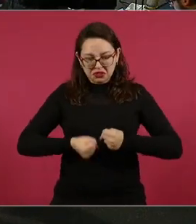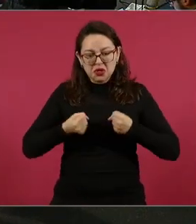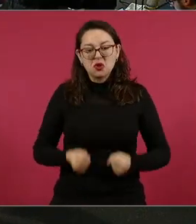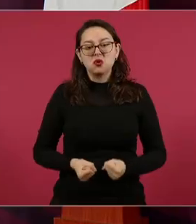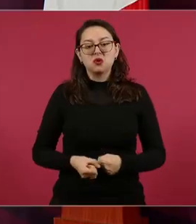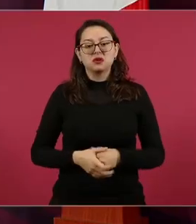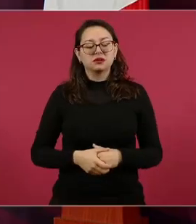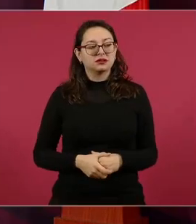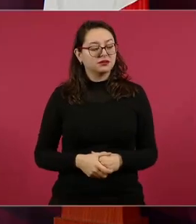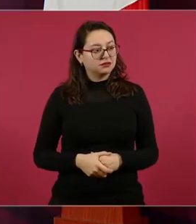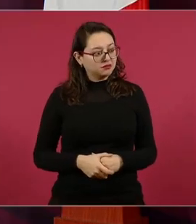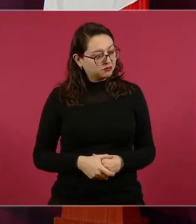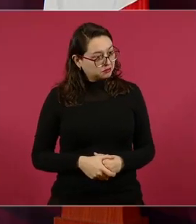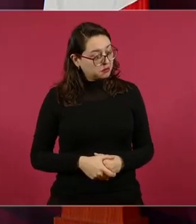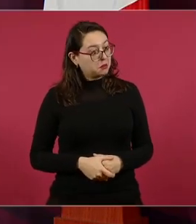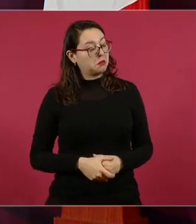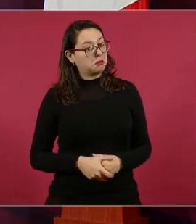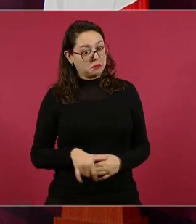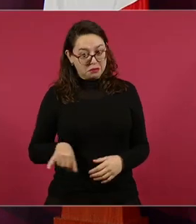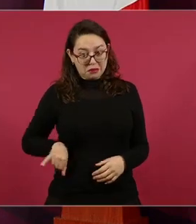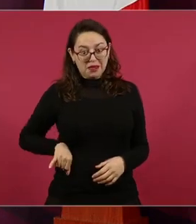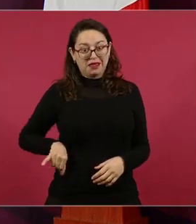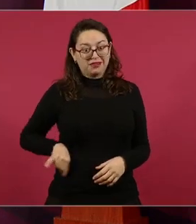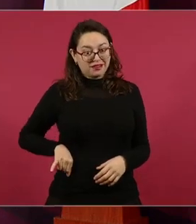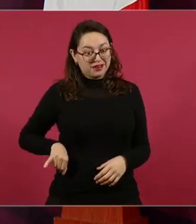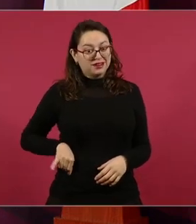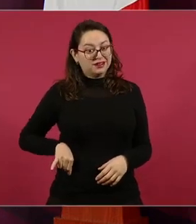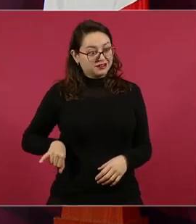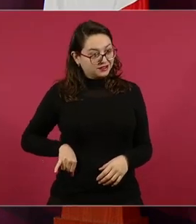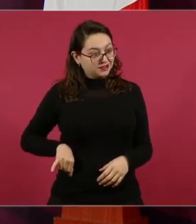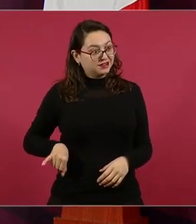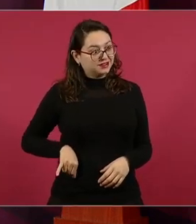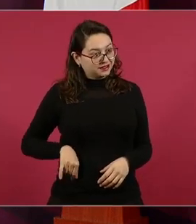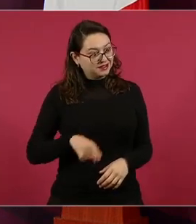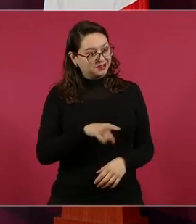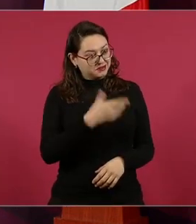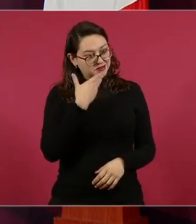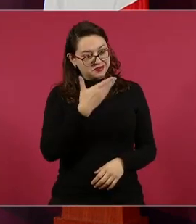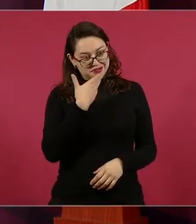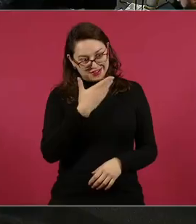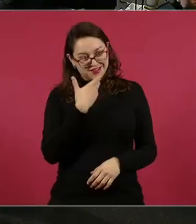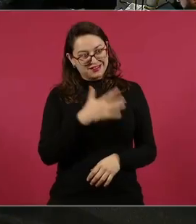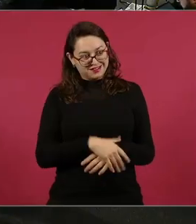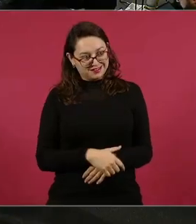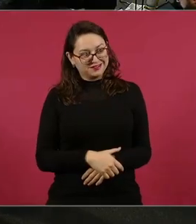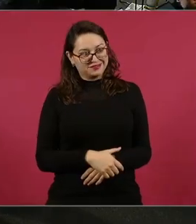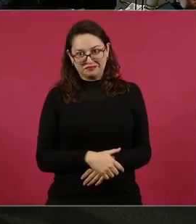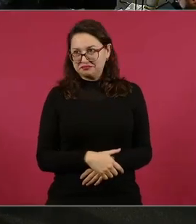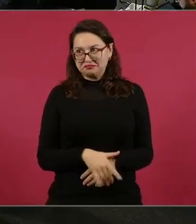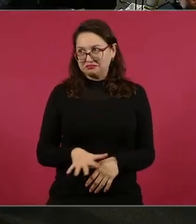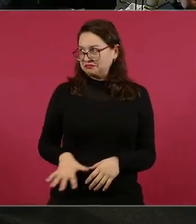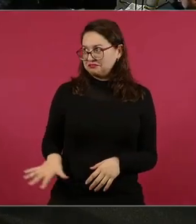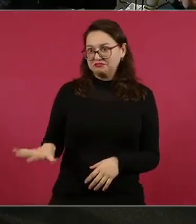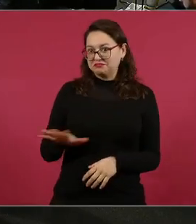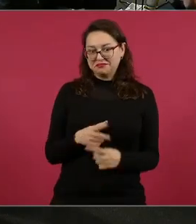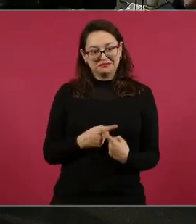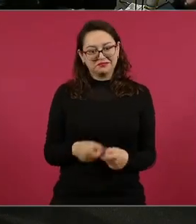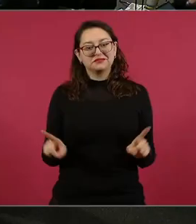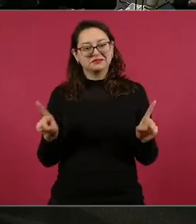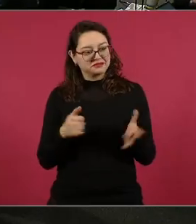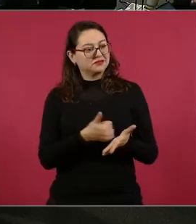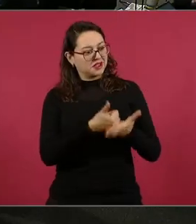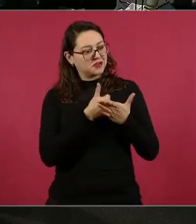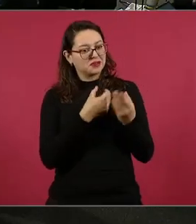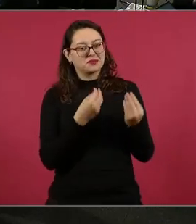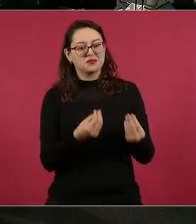Ojalá y sigan haciendo estos pronósticos, porque nos ayuda mucho. Presidente, ¿me escucha? ¿Está más subiendo del Salvador?